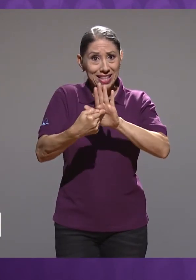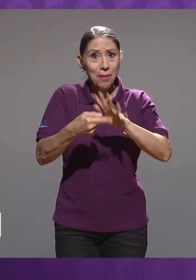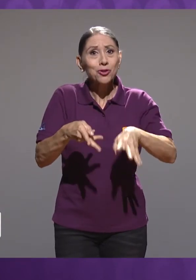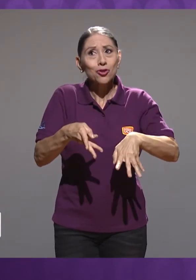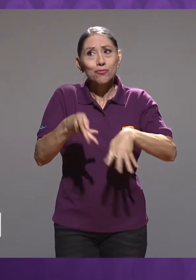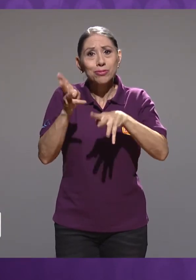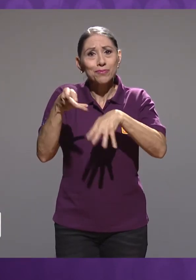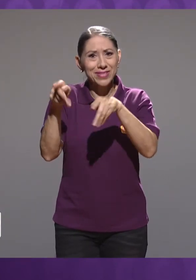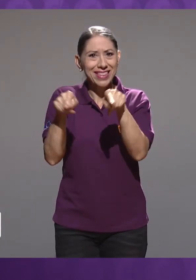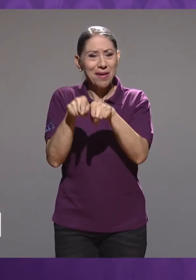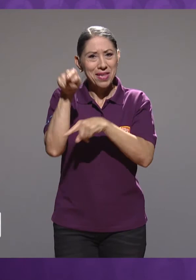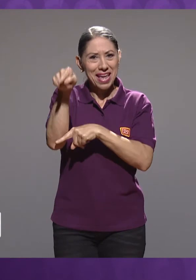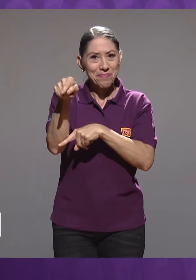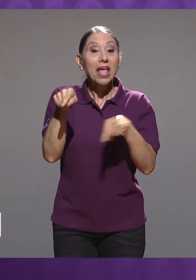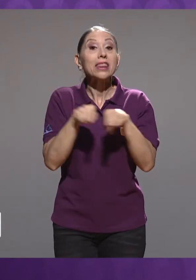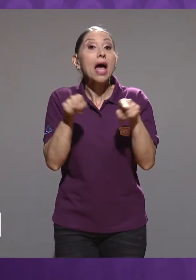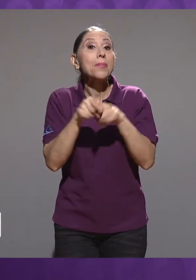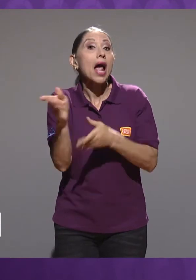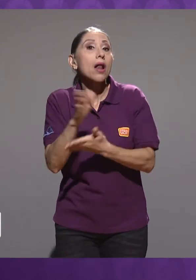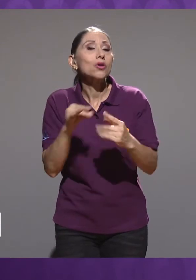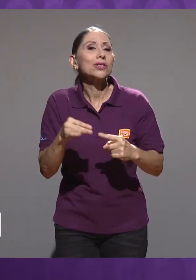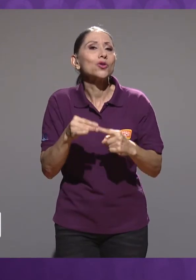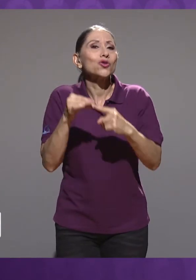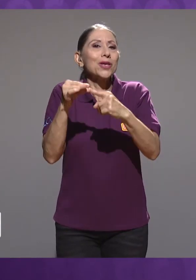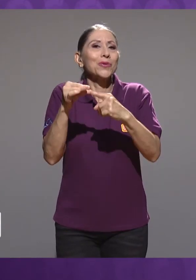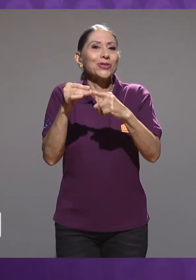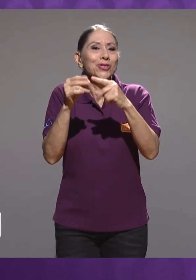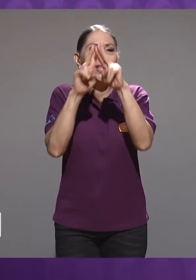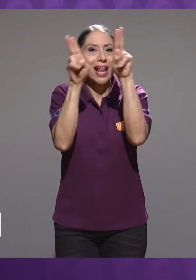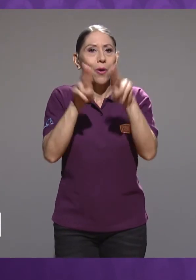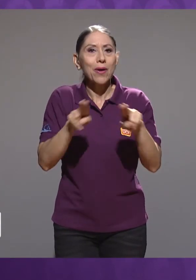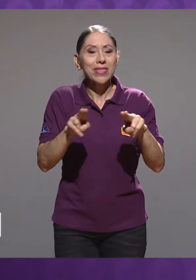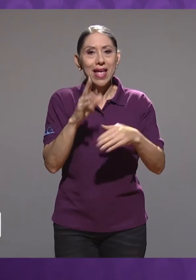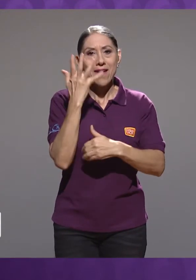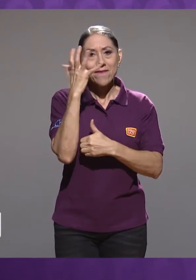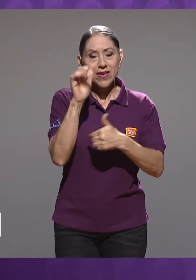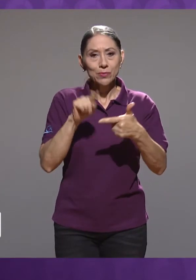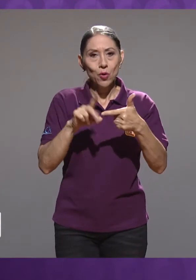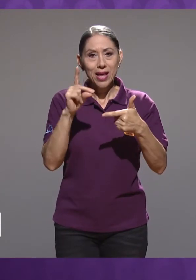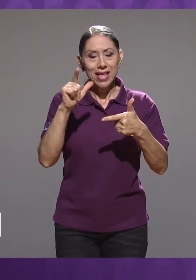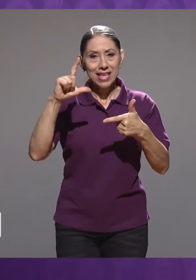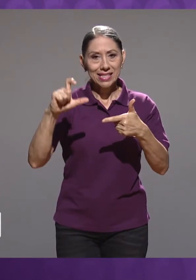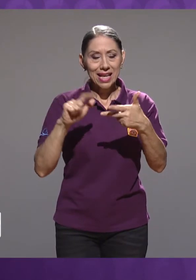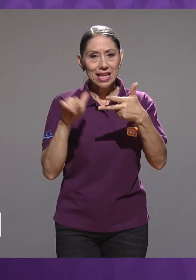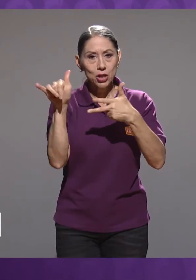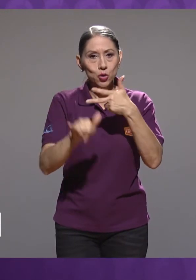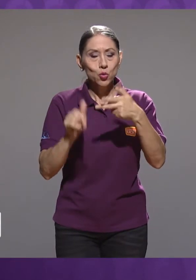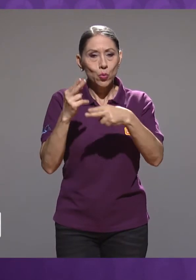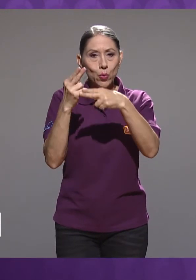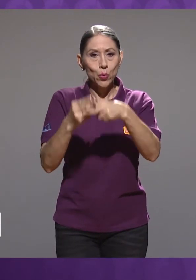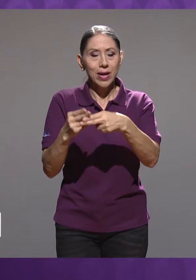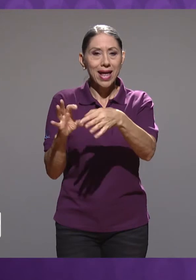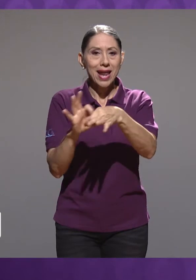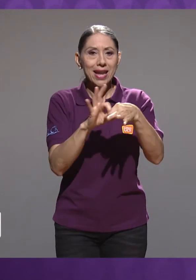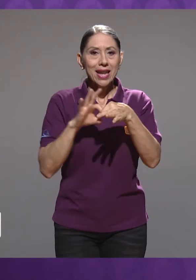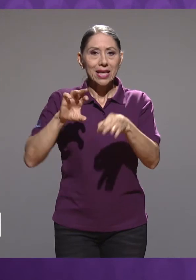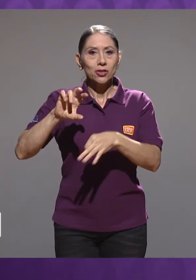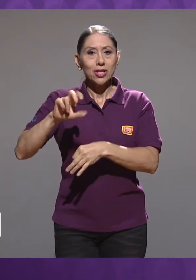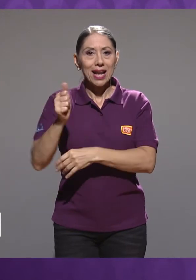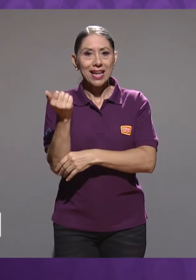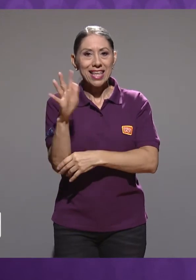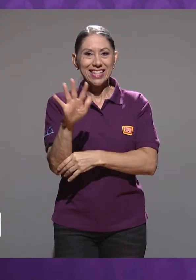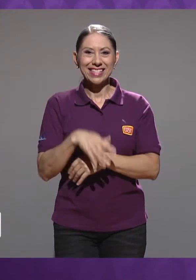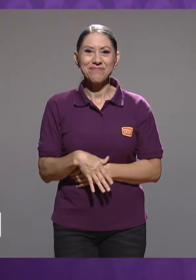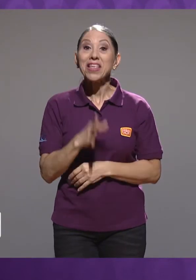aquí en tele, pero también contenidos exclusivos de la web. Nos encuentra en Facebook, Instagram y YouTube como Nexos Canal